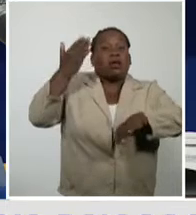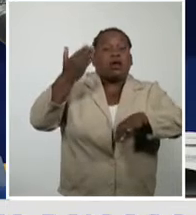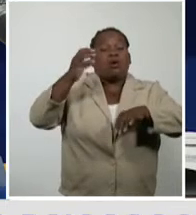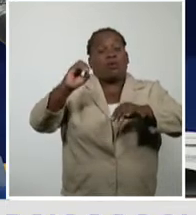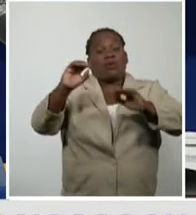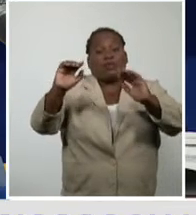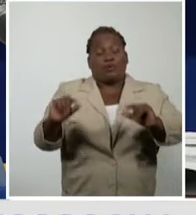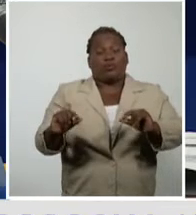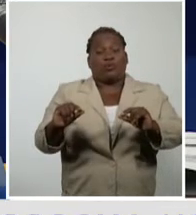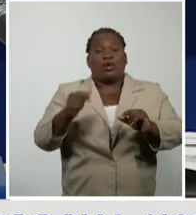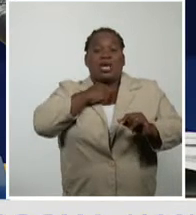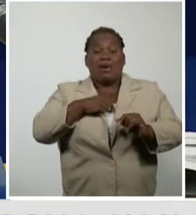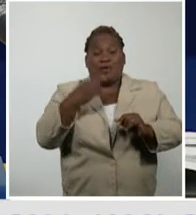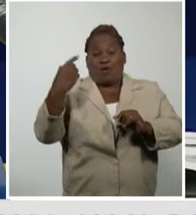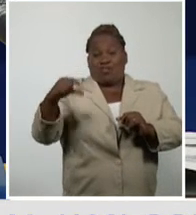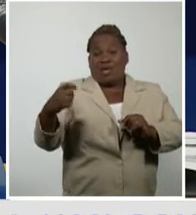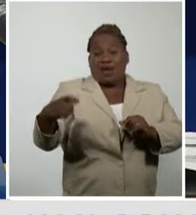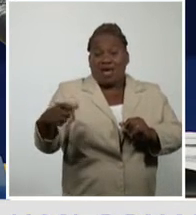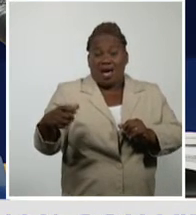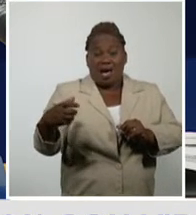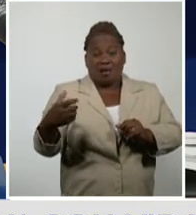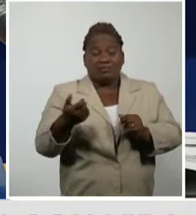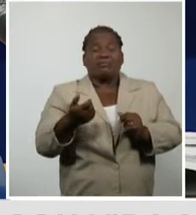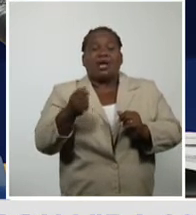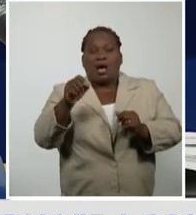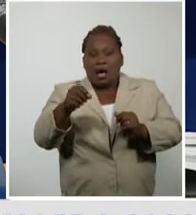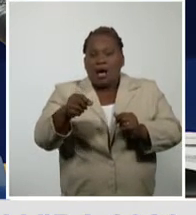diarreas, las enfermedades diarreicas agudas,